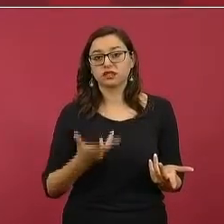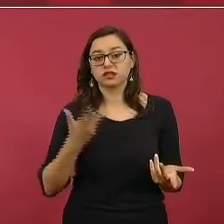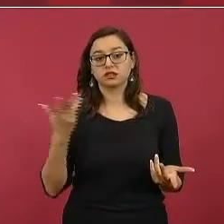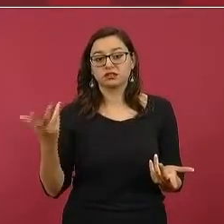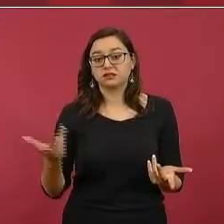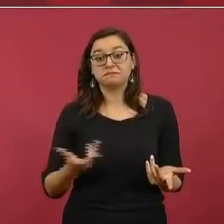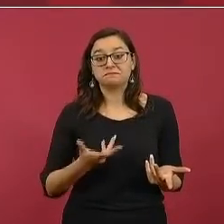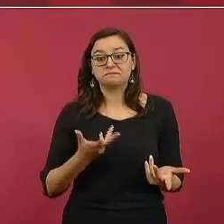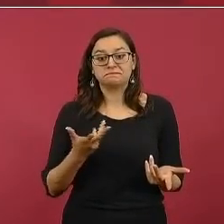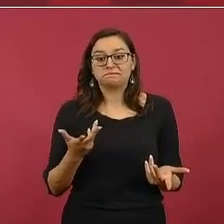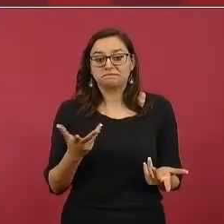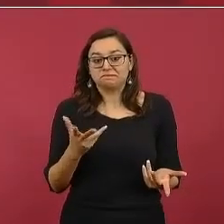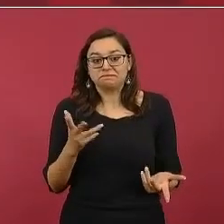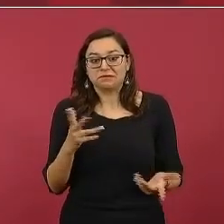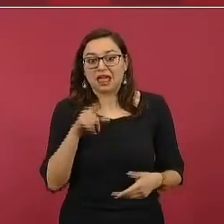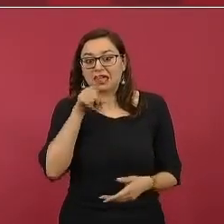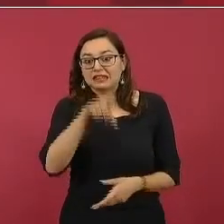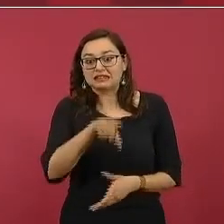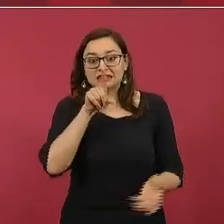se puede esperar